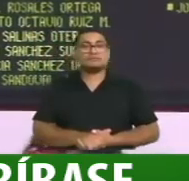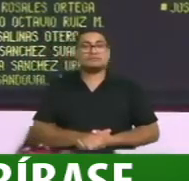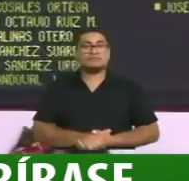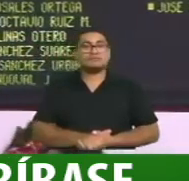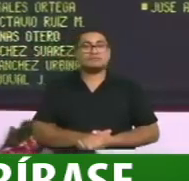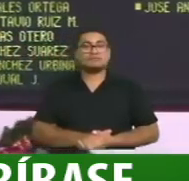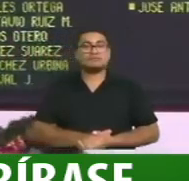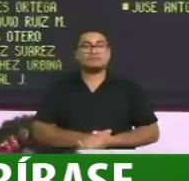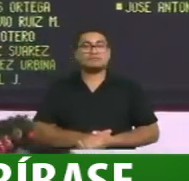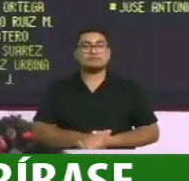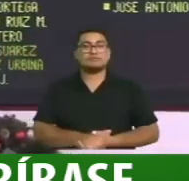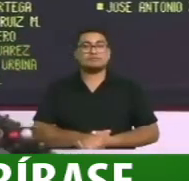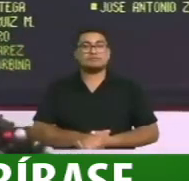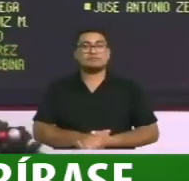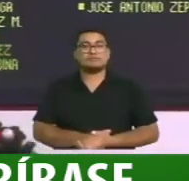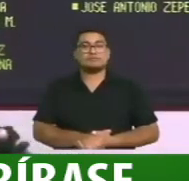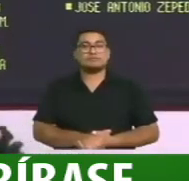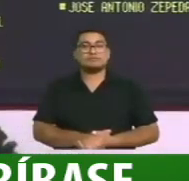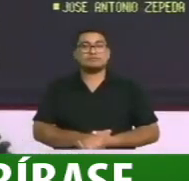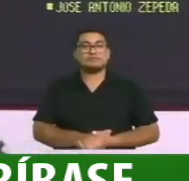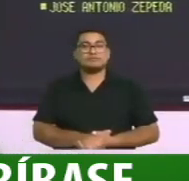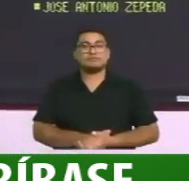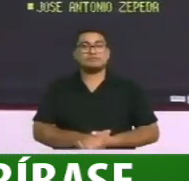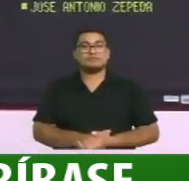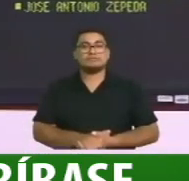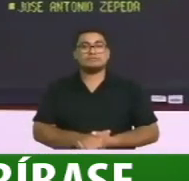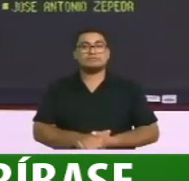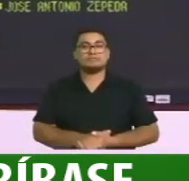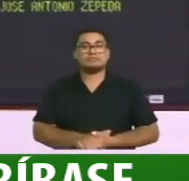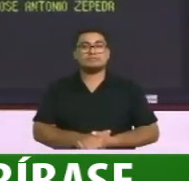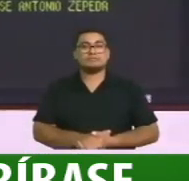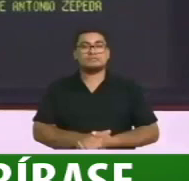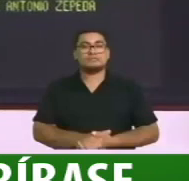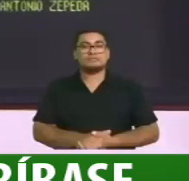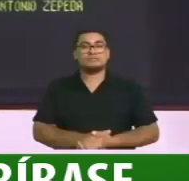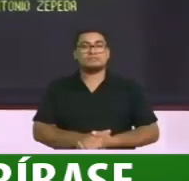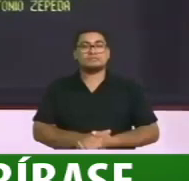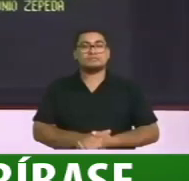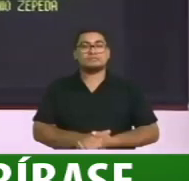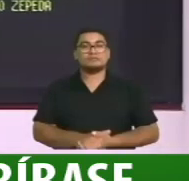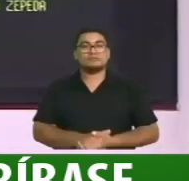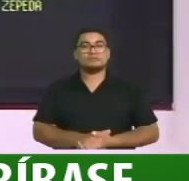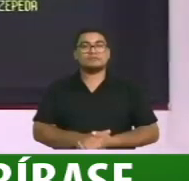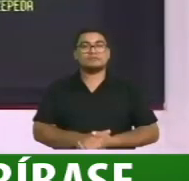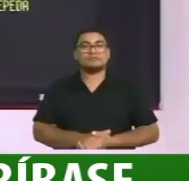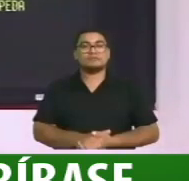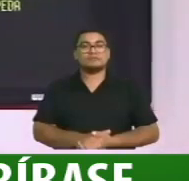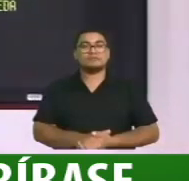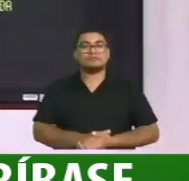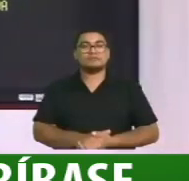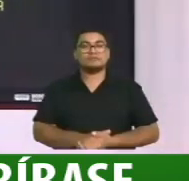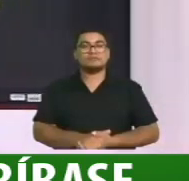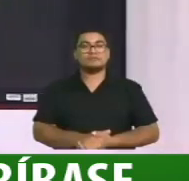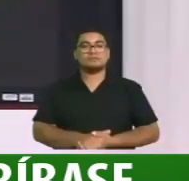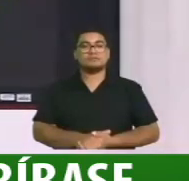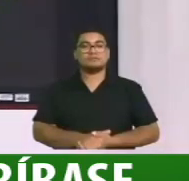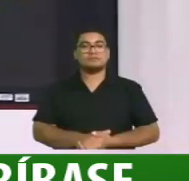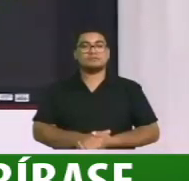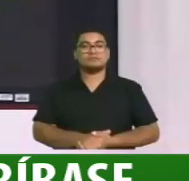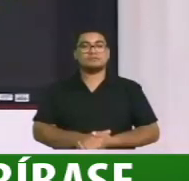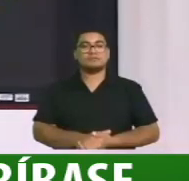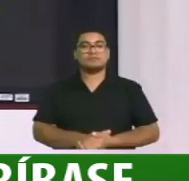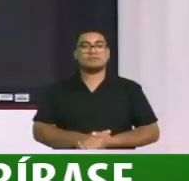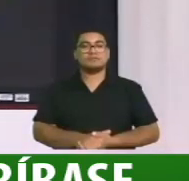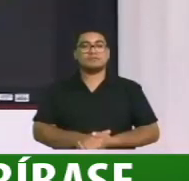PLC por parte de su exmandatario, perdió primeramente su inmunidad parlamentaria y de inmediato también le fue arrebatada su silla